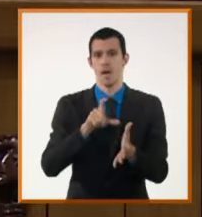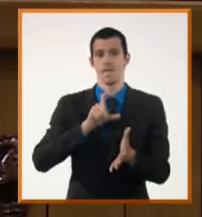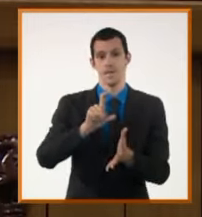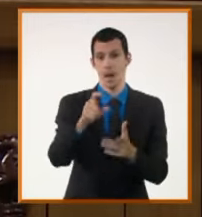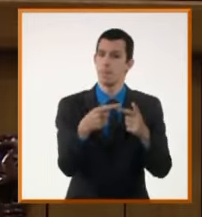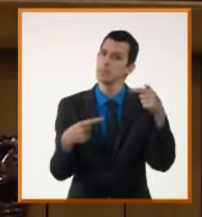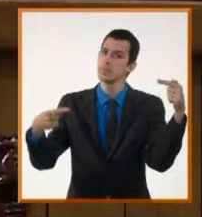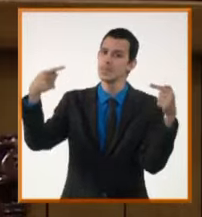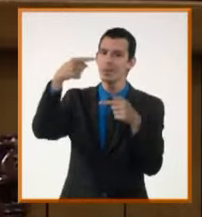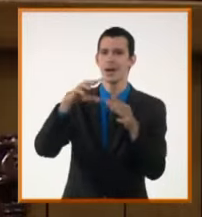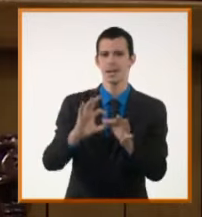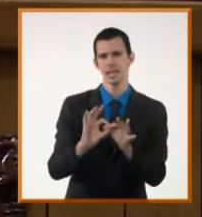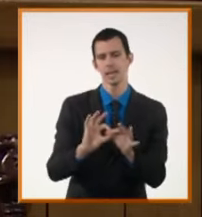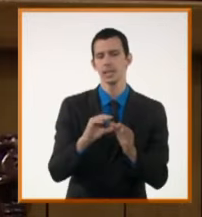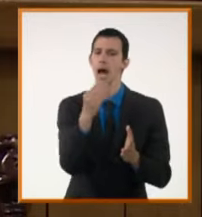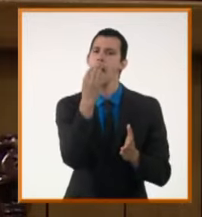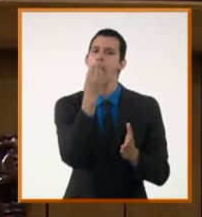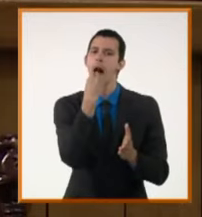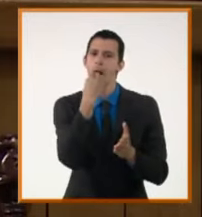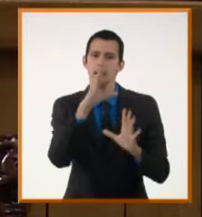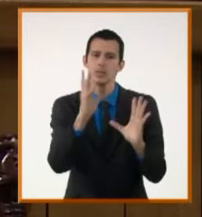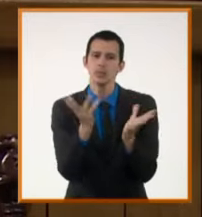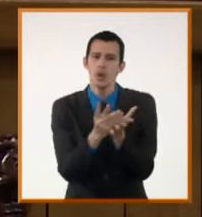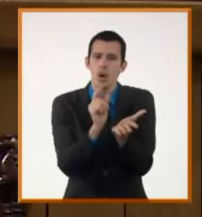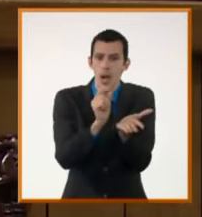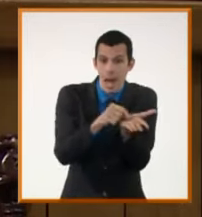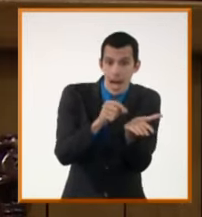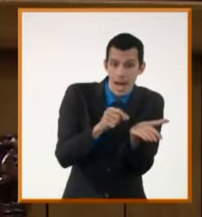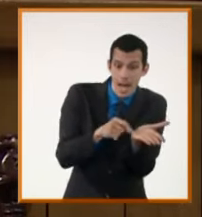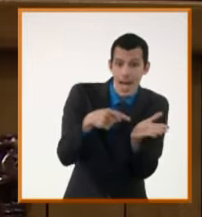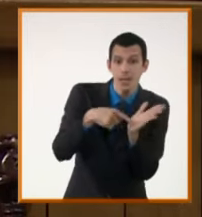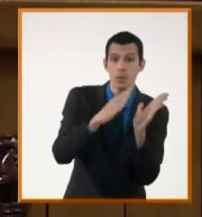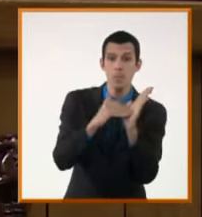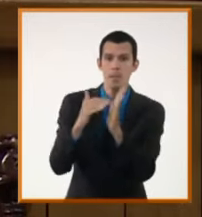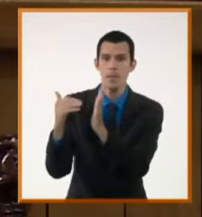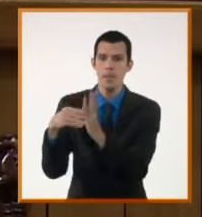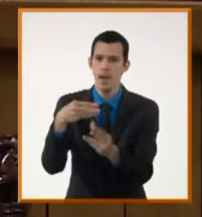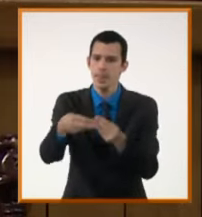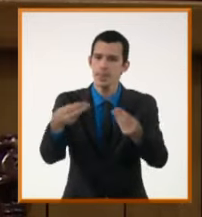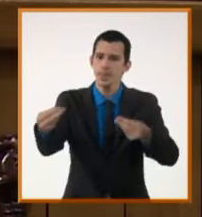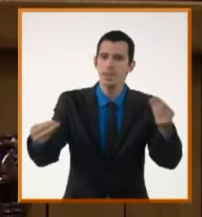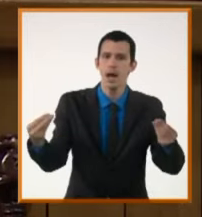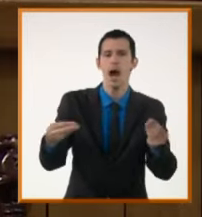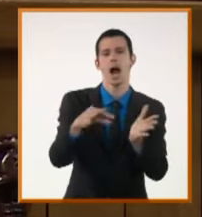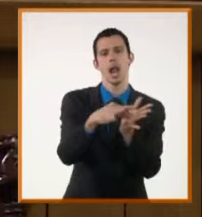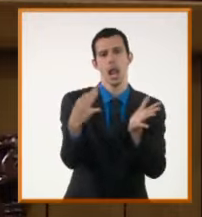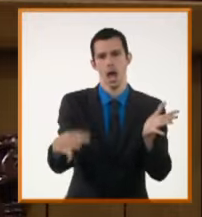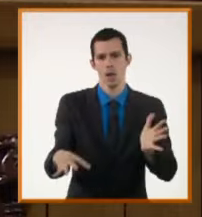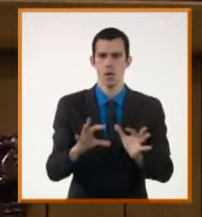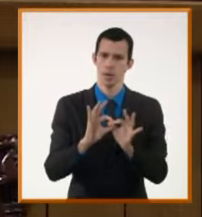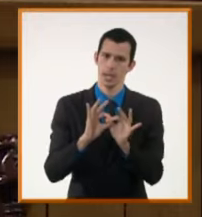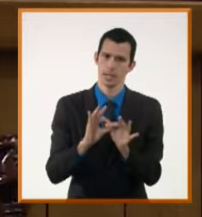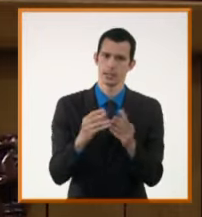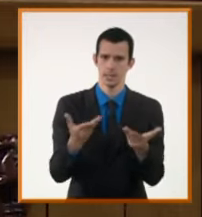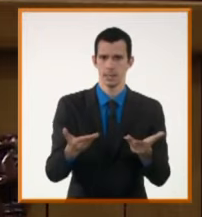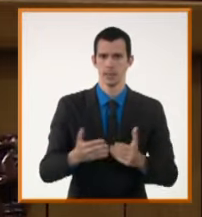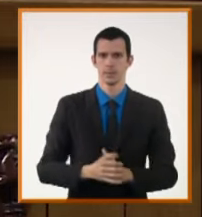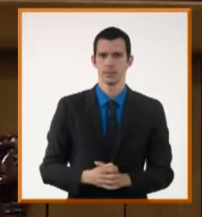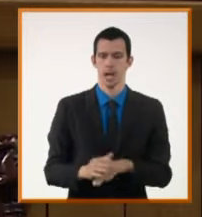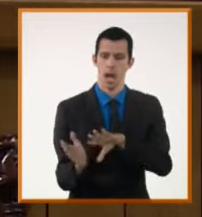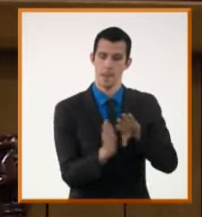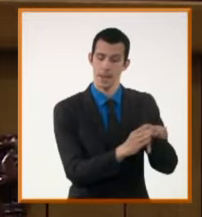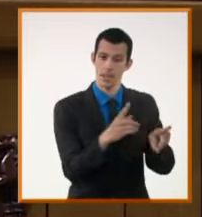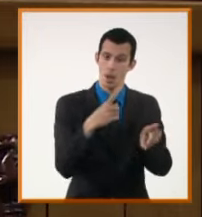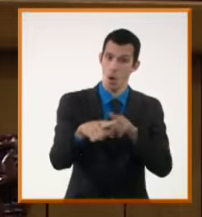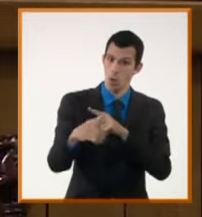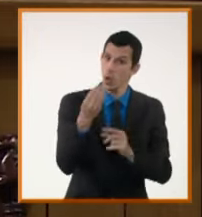posibilidades, seguir importando, pero nosotros aspiramos no a resolver establemente el arroz de la libreta, sino vender arroz por la libre, que